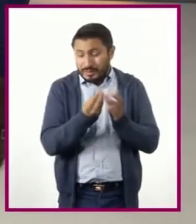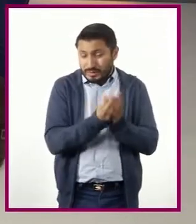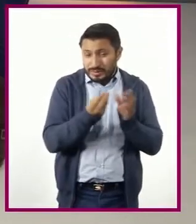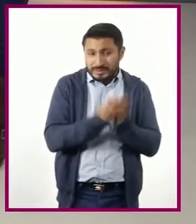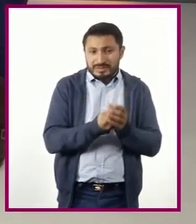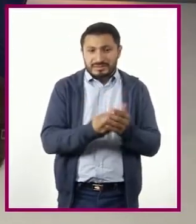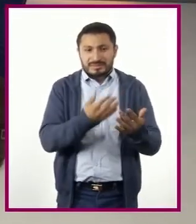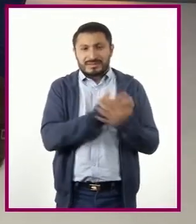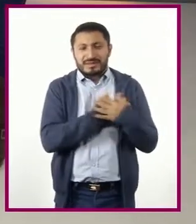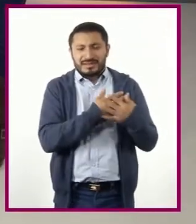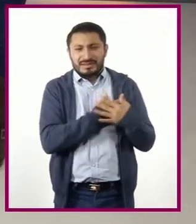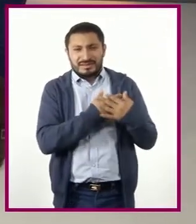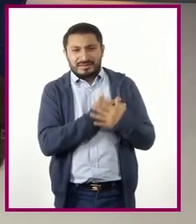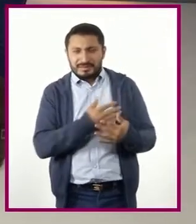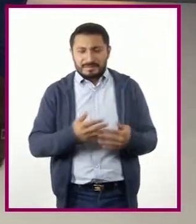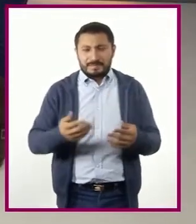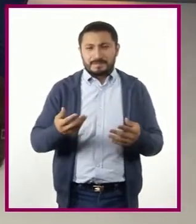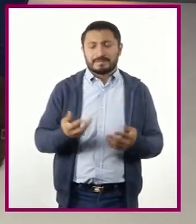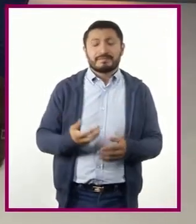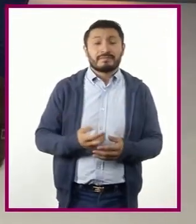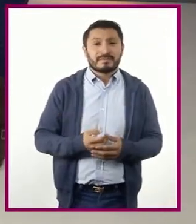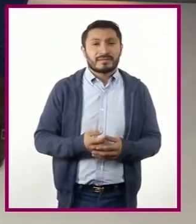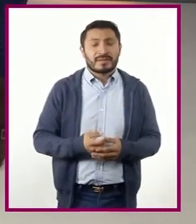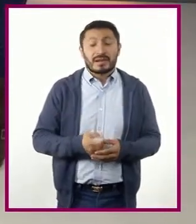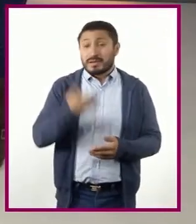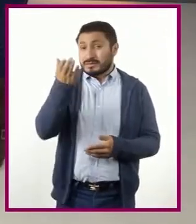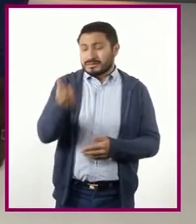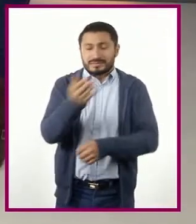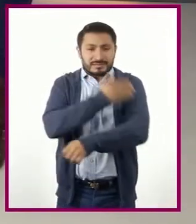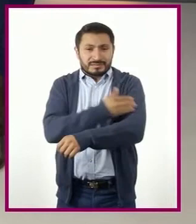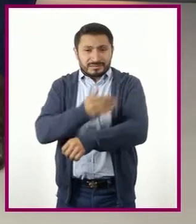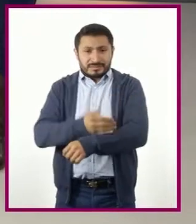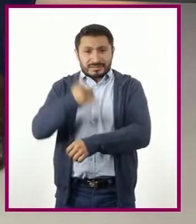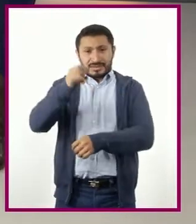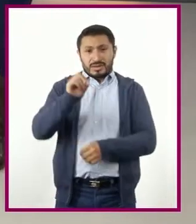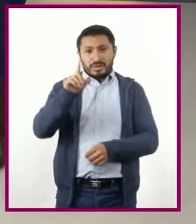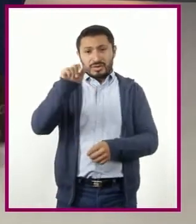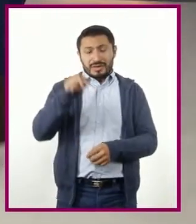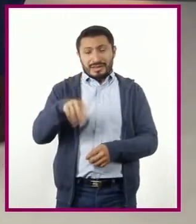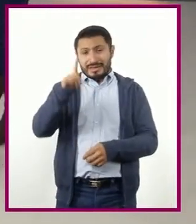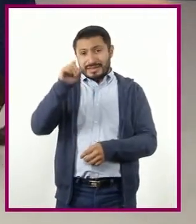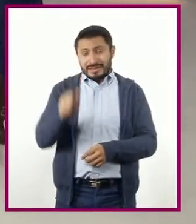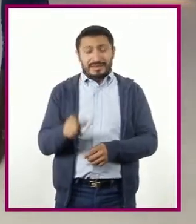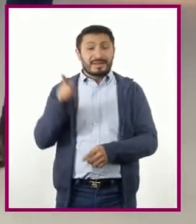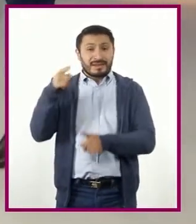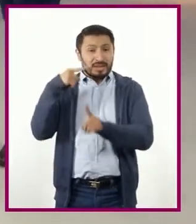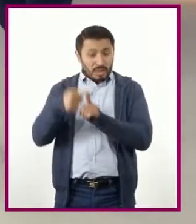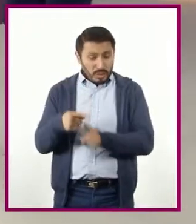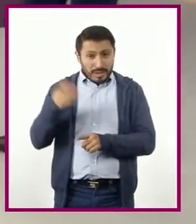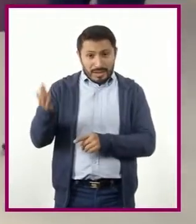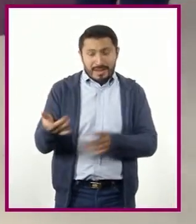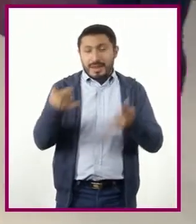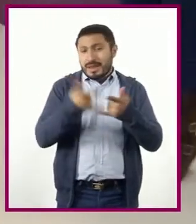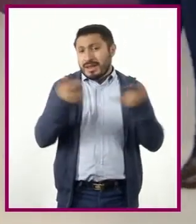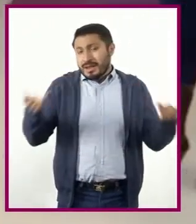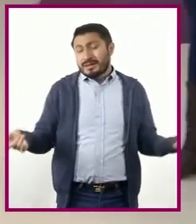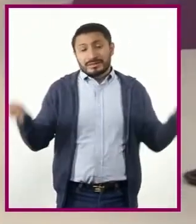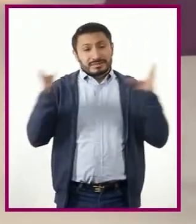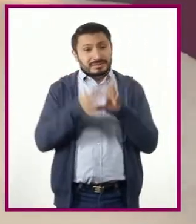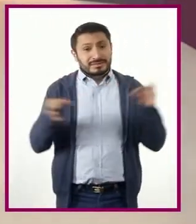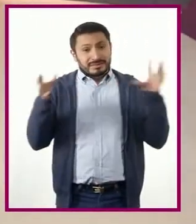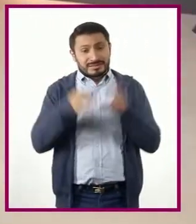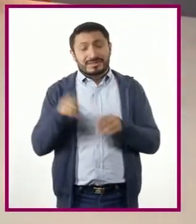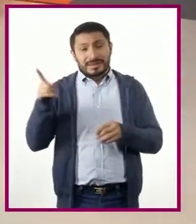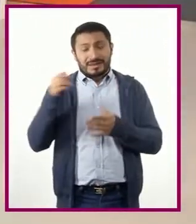nuestro texto expositivo. Le hemos pedido a nuestra colega Yolanda Cruz, quien imparte la asignatura de Historia. Ella